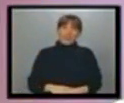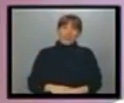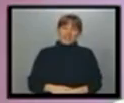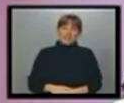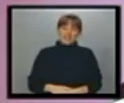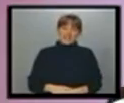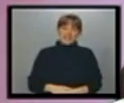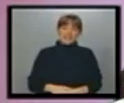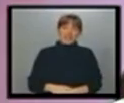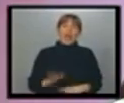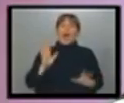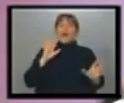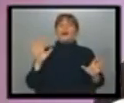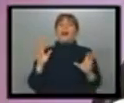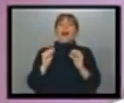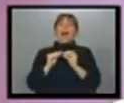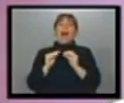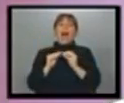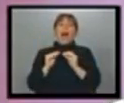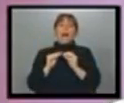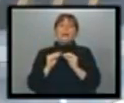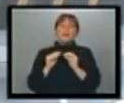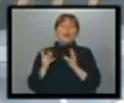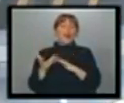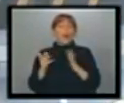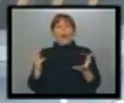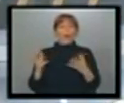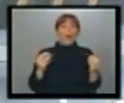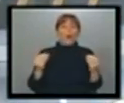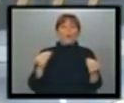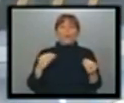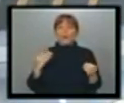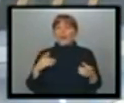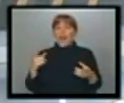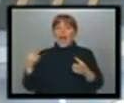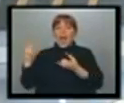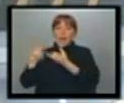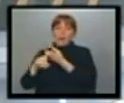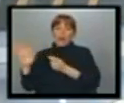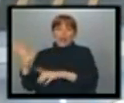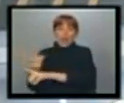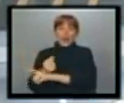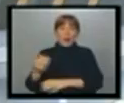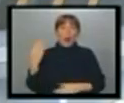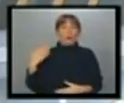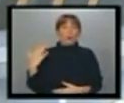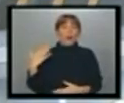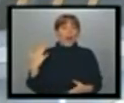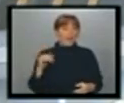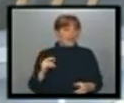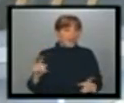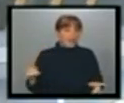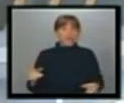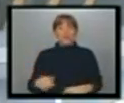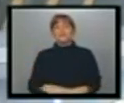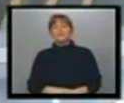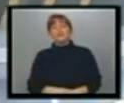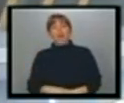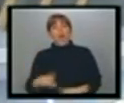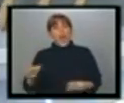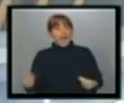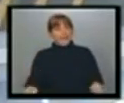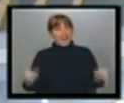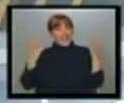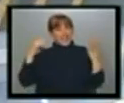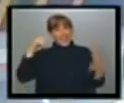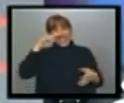amigo? Para quedarse con la mujer del amigo. Bueno, ahí está. Vamos a hablar eso en un ratito. Y Mariano, la inflación 7. ¿Qué número el 7